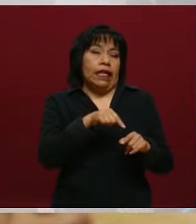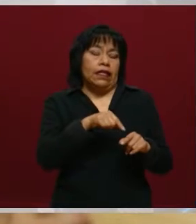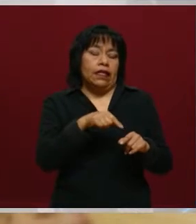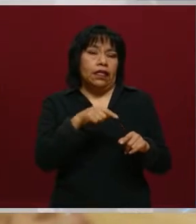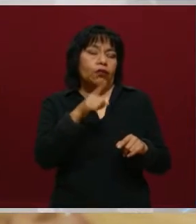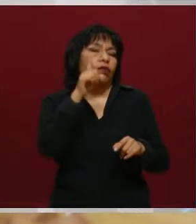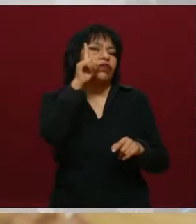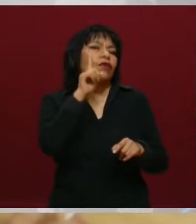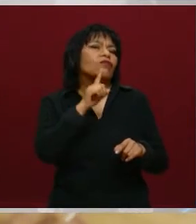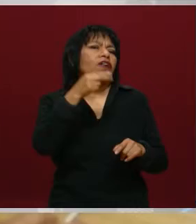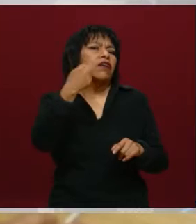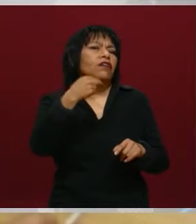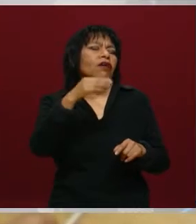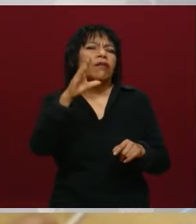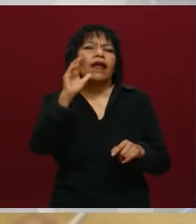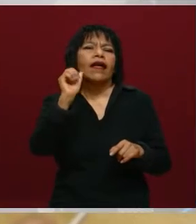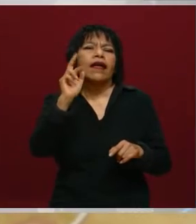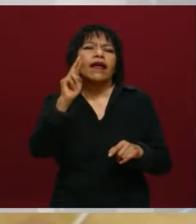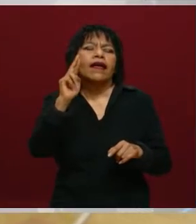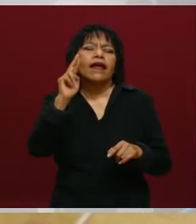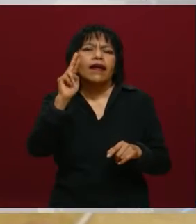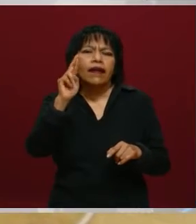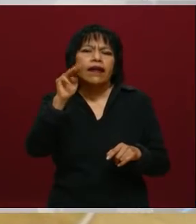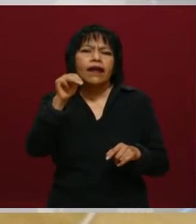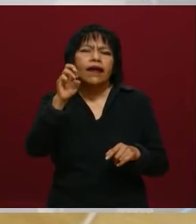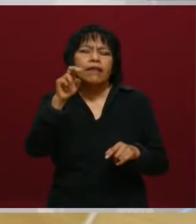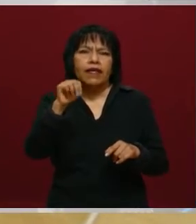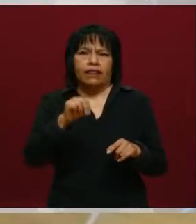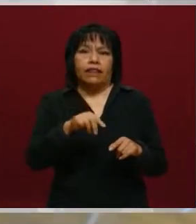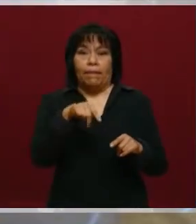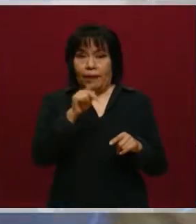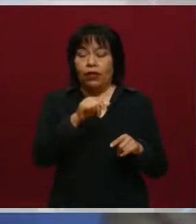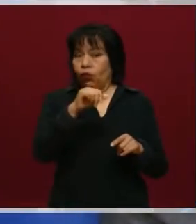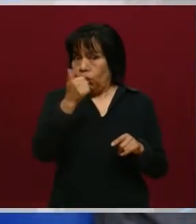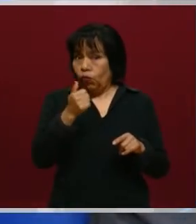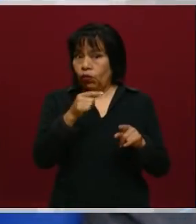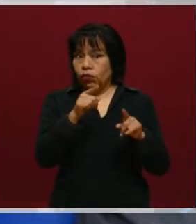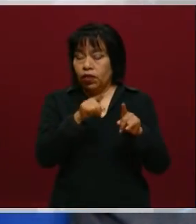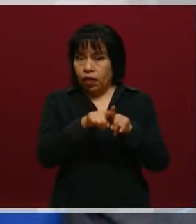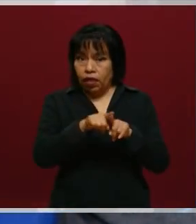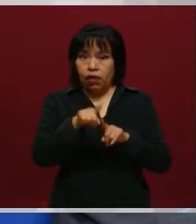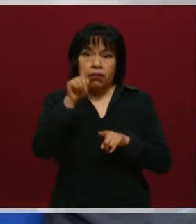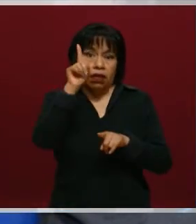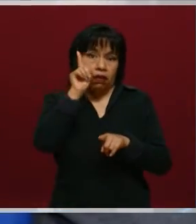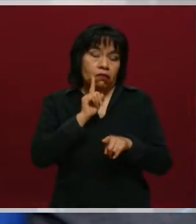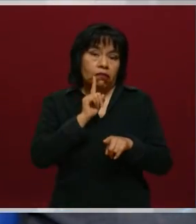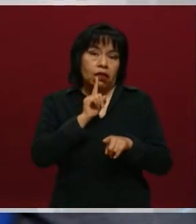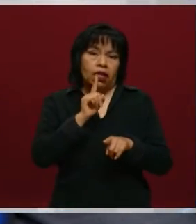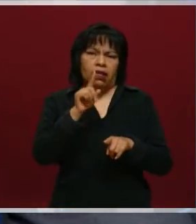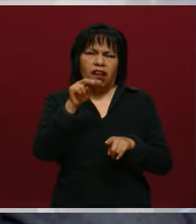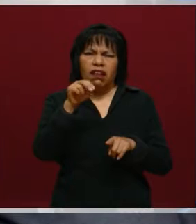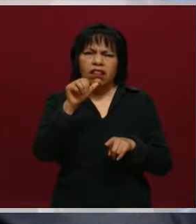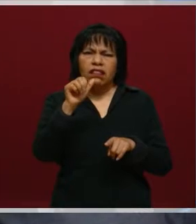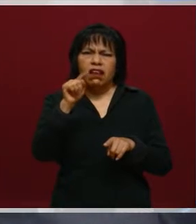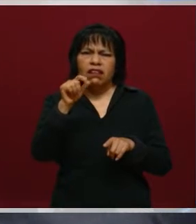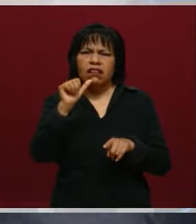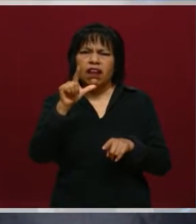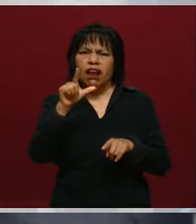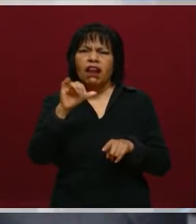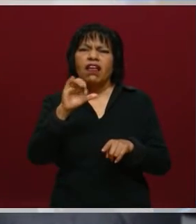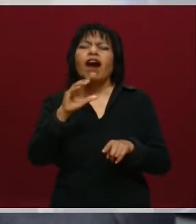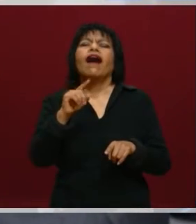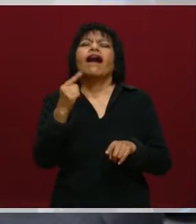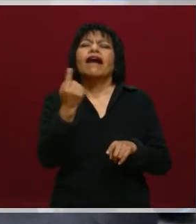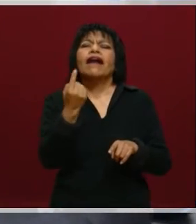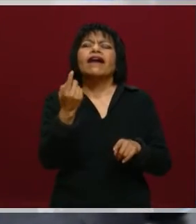y natalia y qué función hizo natalia no entonces no les voy a contar sí pero desde luego que hay que leer